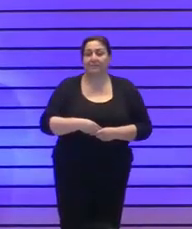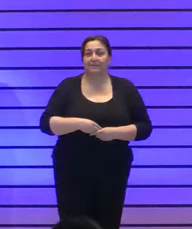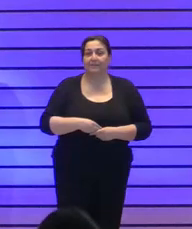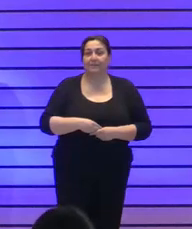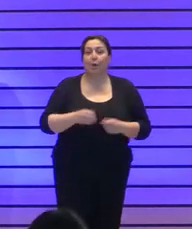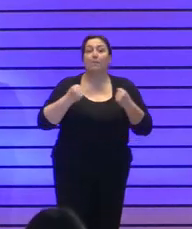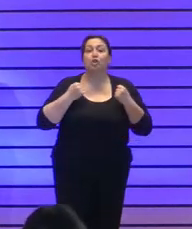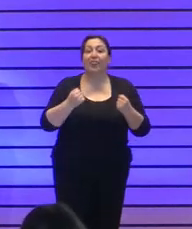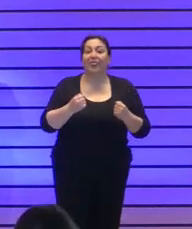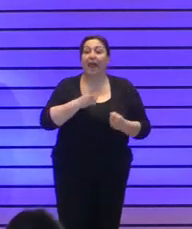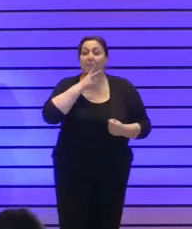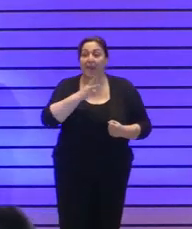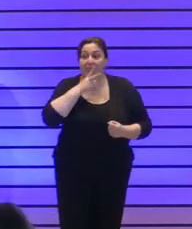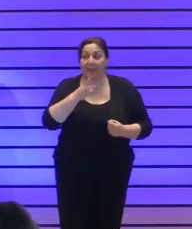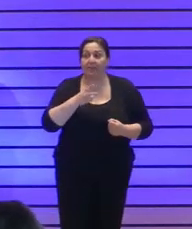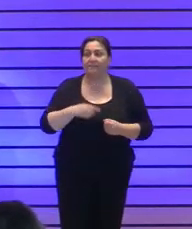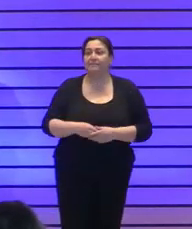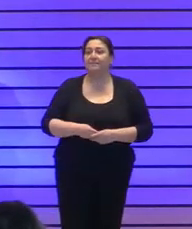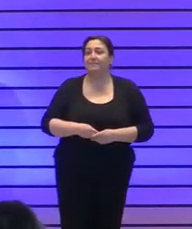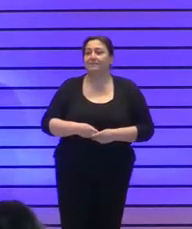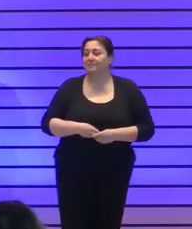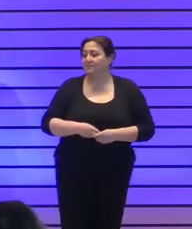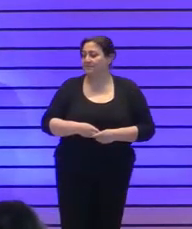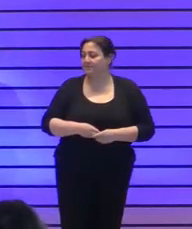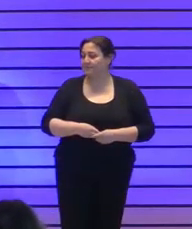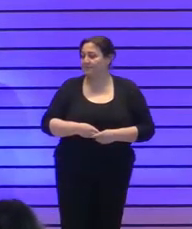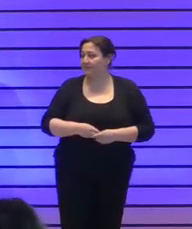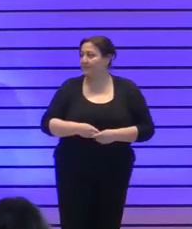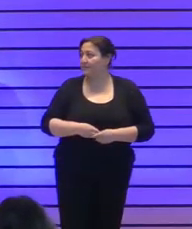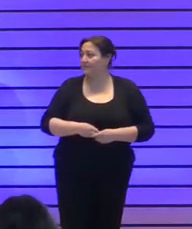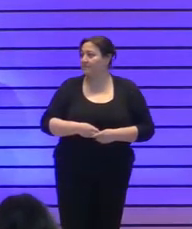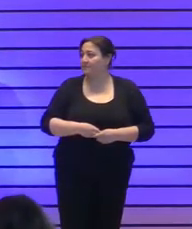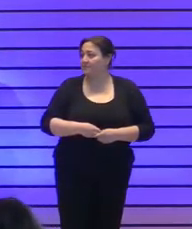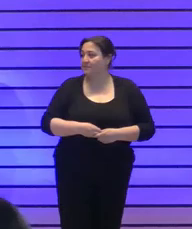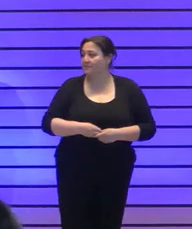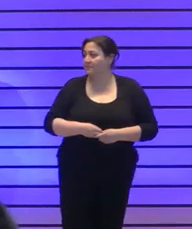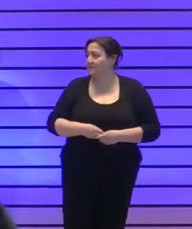Potencia el Verde, que nos lo presentó. Fundación Inclusión y apoyo a Procar.